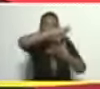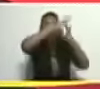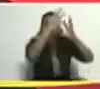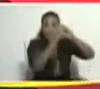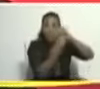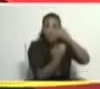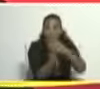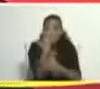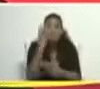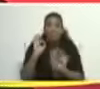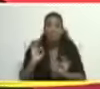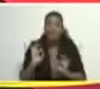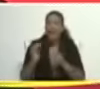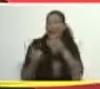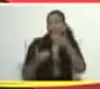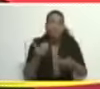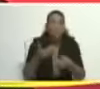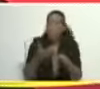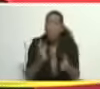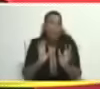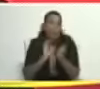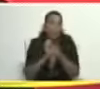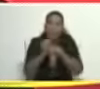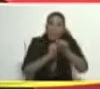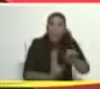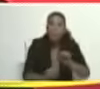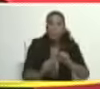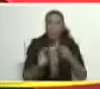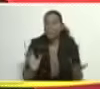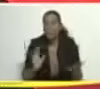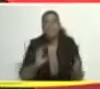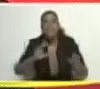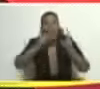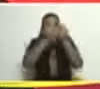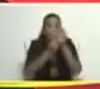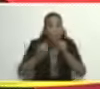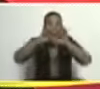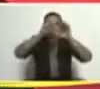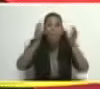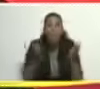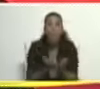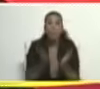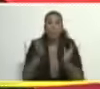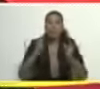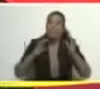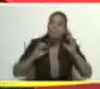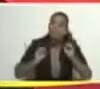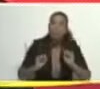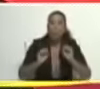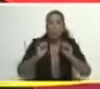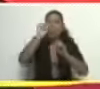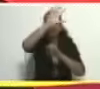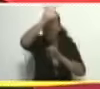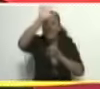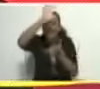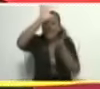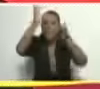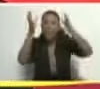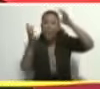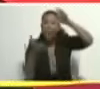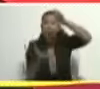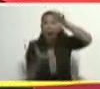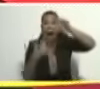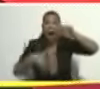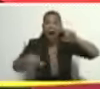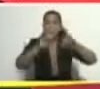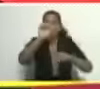la tendencia es inevitable. La economía mundial, de tener como eje el Atlántico, se está trasladando al